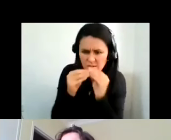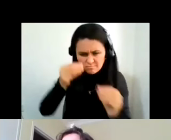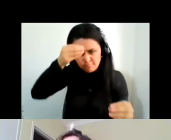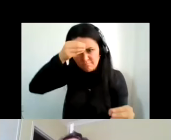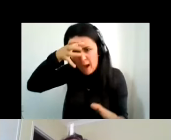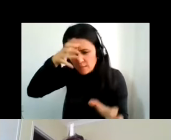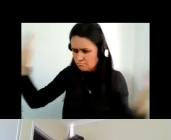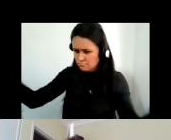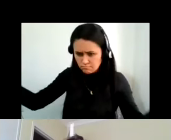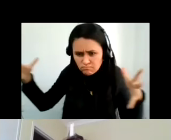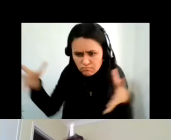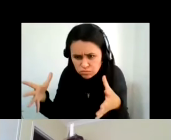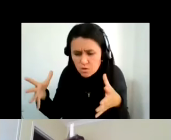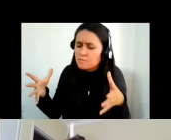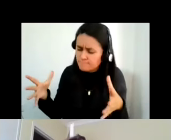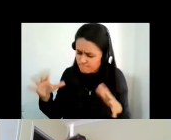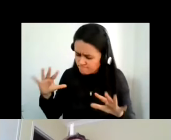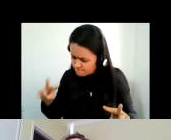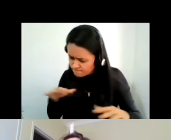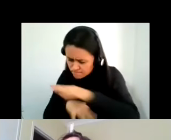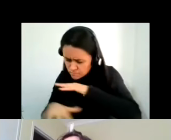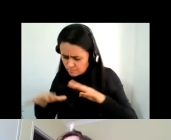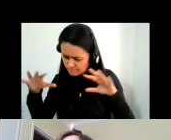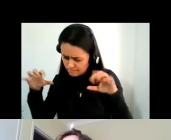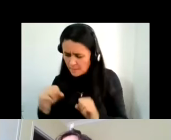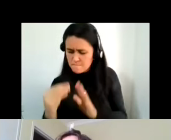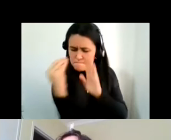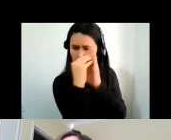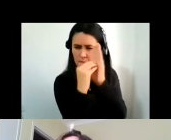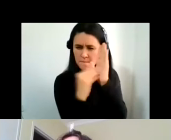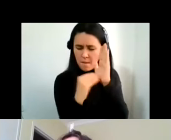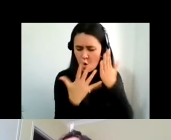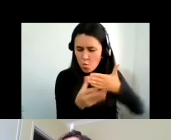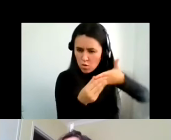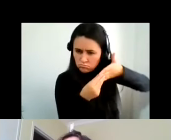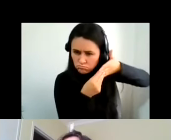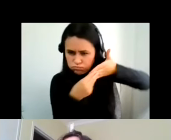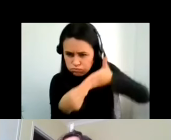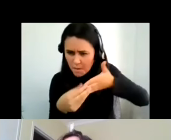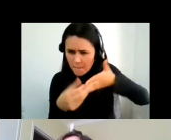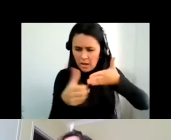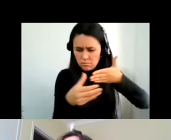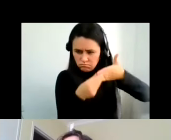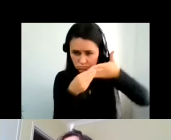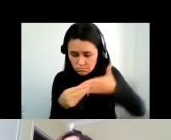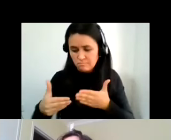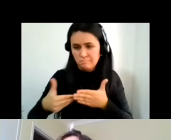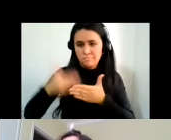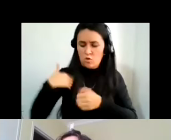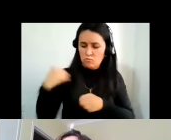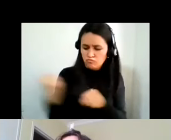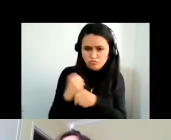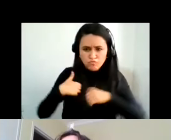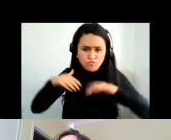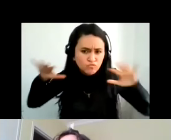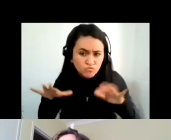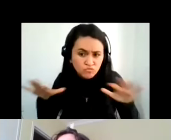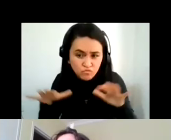poder identificar una hoja de ruta y avanzar con la labor. Aquí les quiero